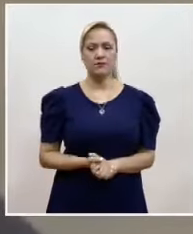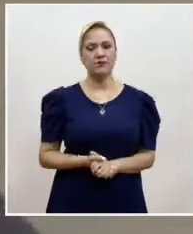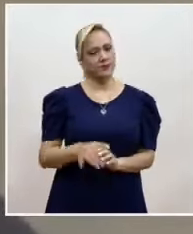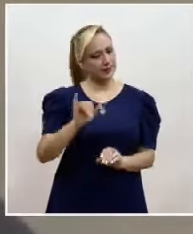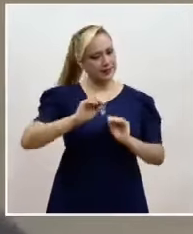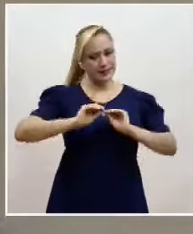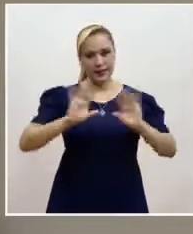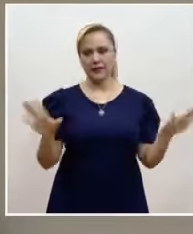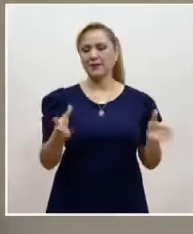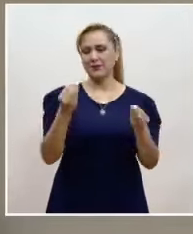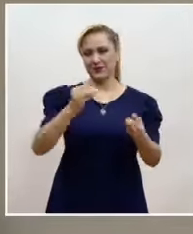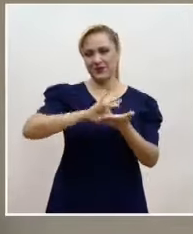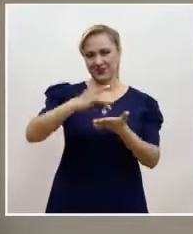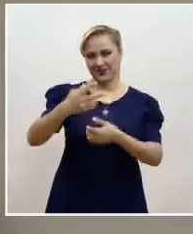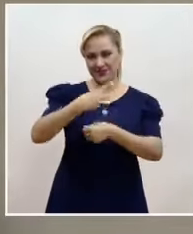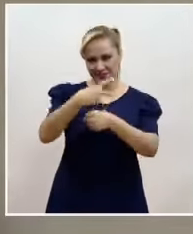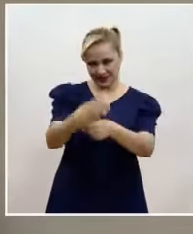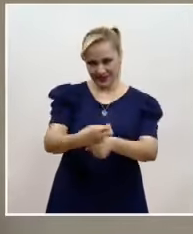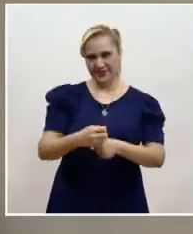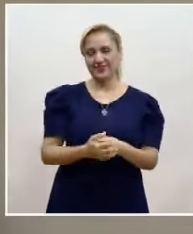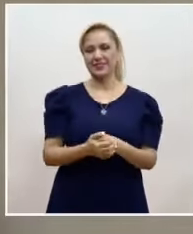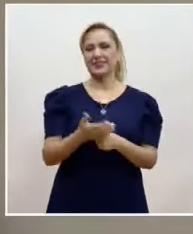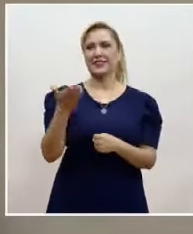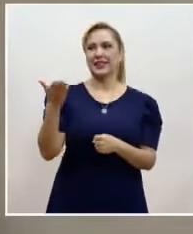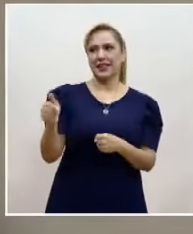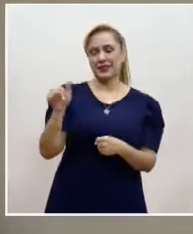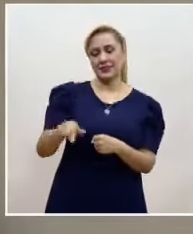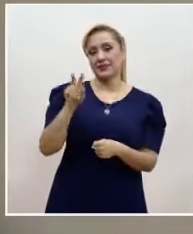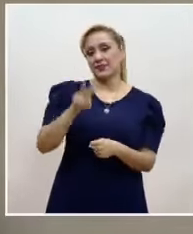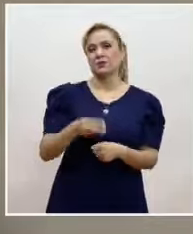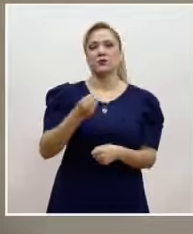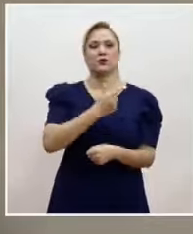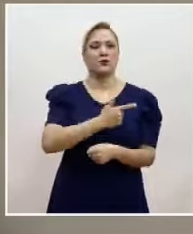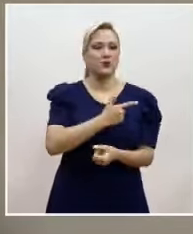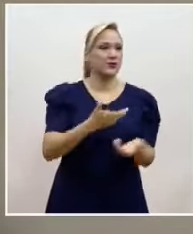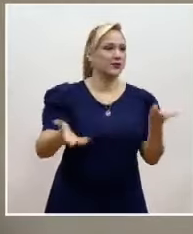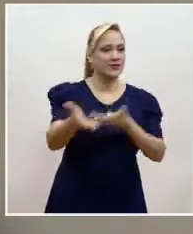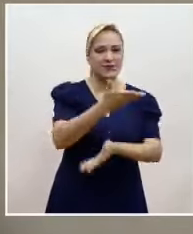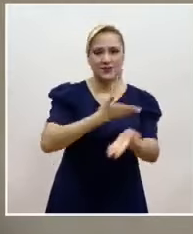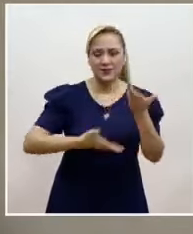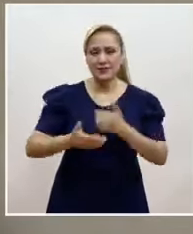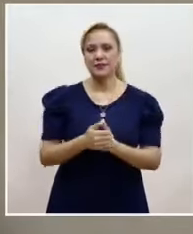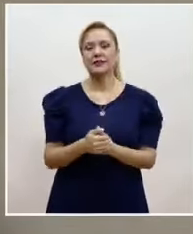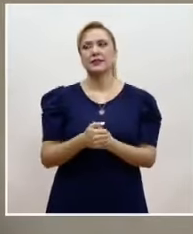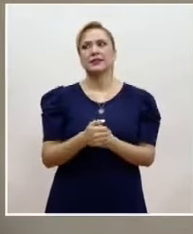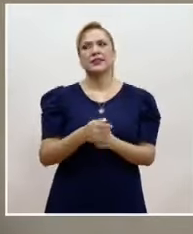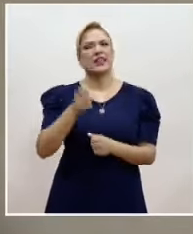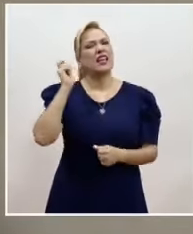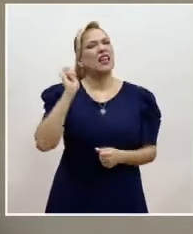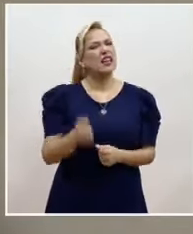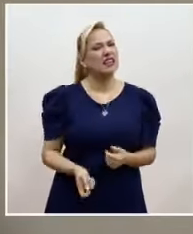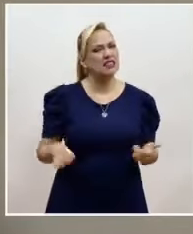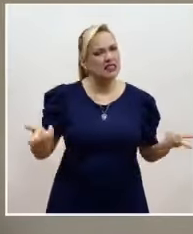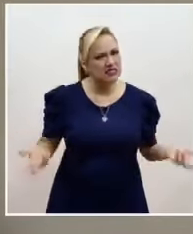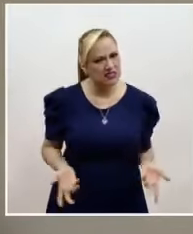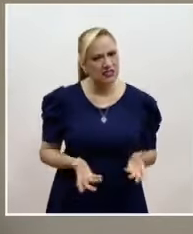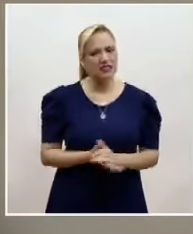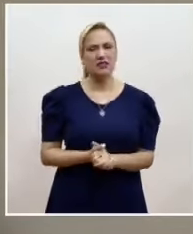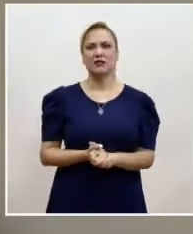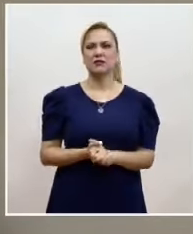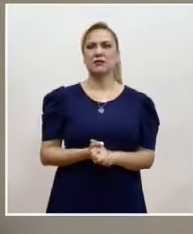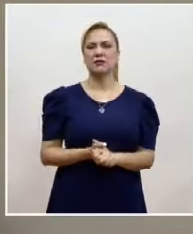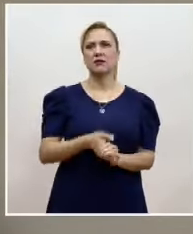Claro, pues muchísimas gracias por la invitación al programa. Es un gusto poder compartir con ustedes. ¿Y qué son? Pues, a ver, creo que